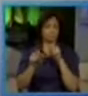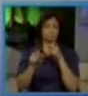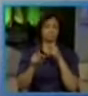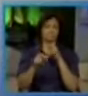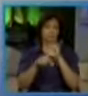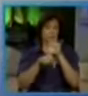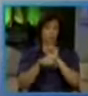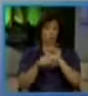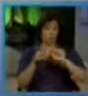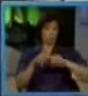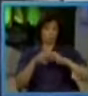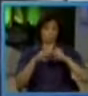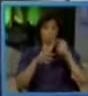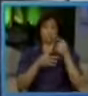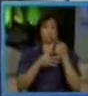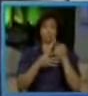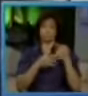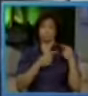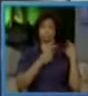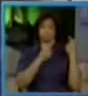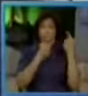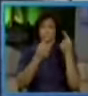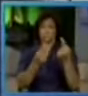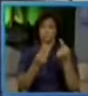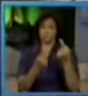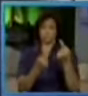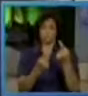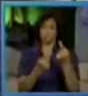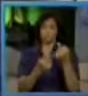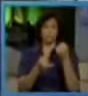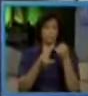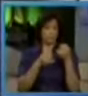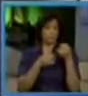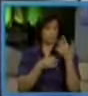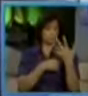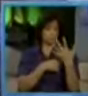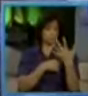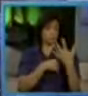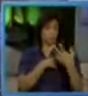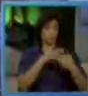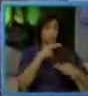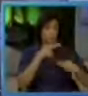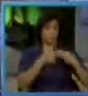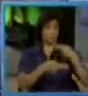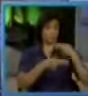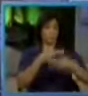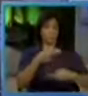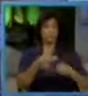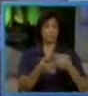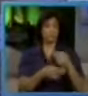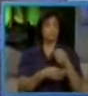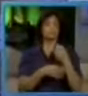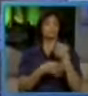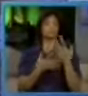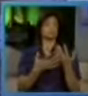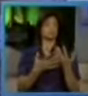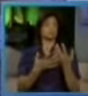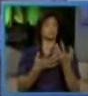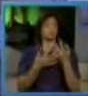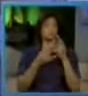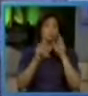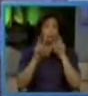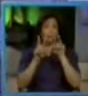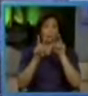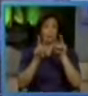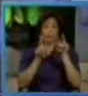pared piedras que nos han acompañado al menos a las últimas cinco generaciones telenoticias está dando seguimiento